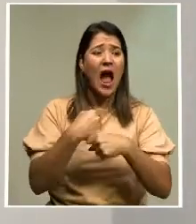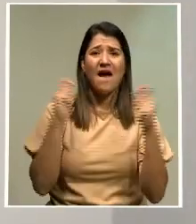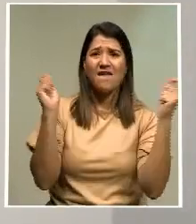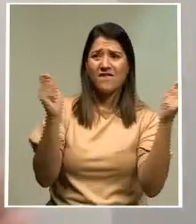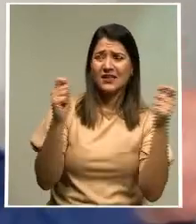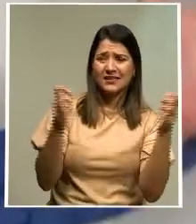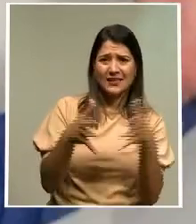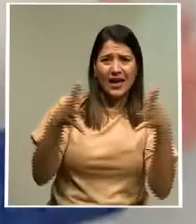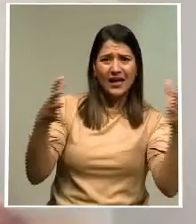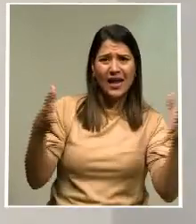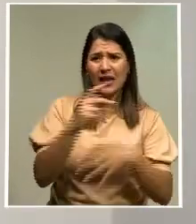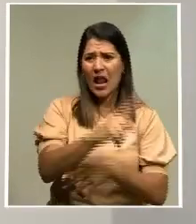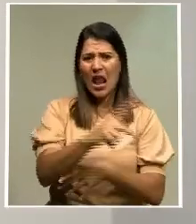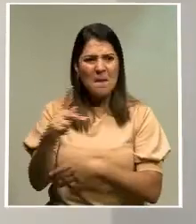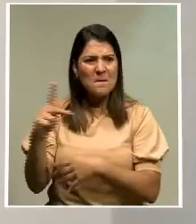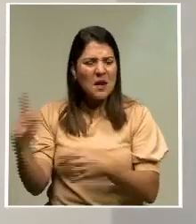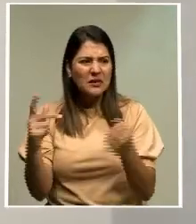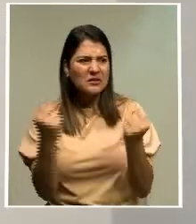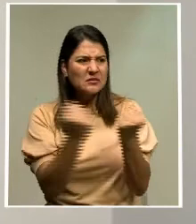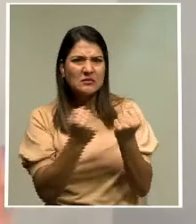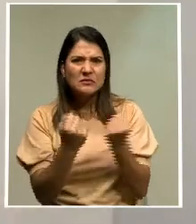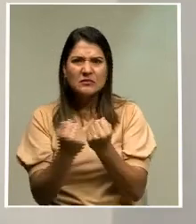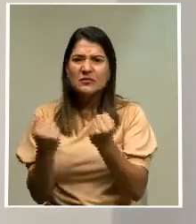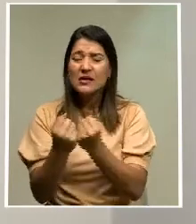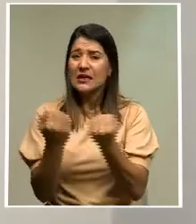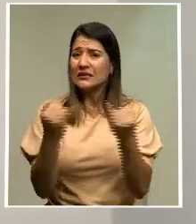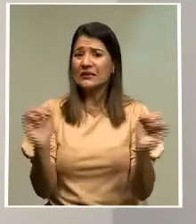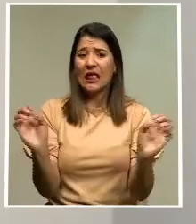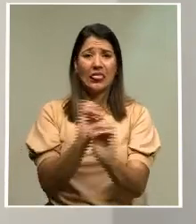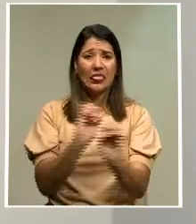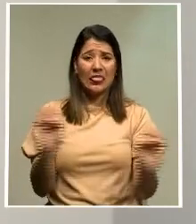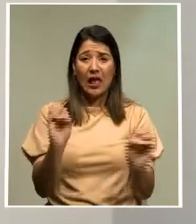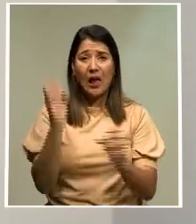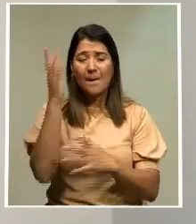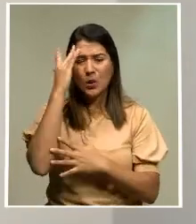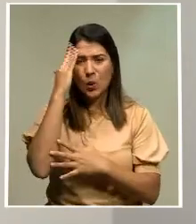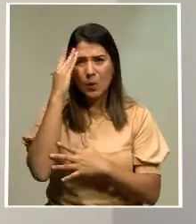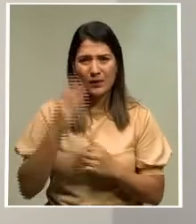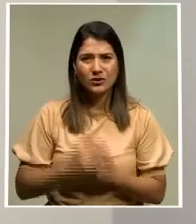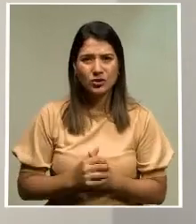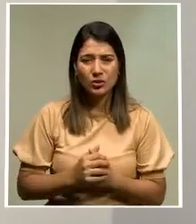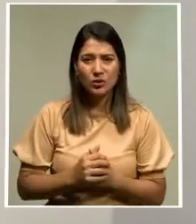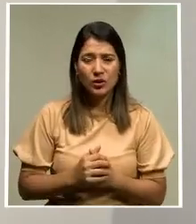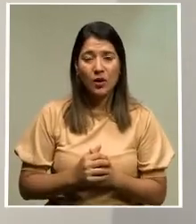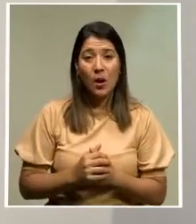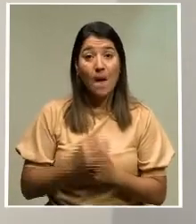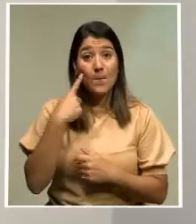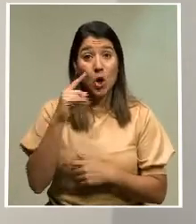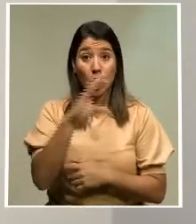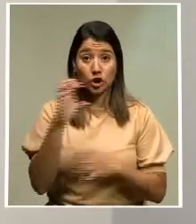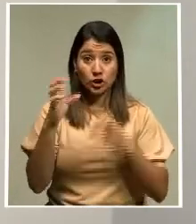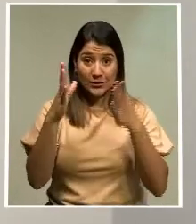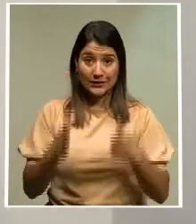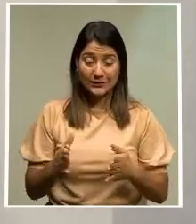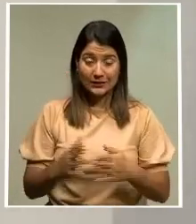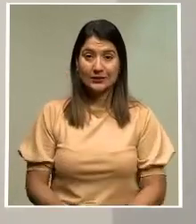megafiestas, que las playas estén llenas sin ninguna preocupación de los costarricenses.